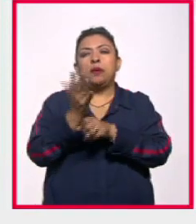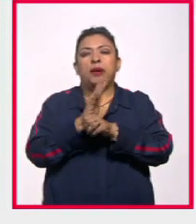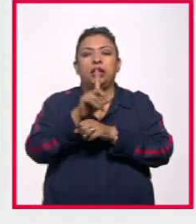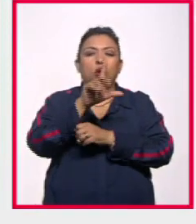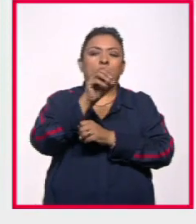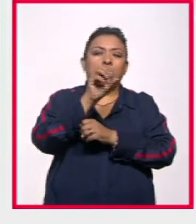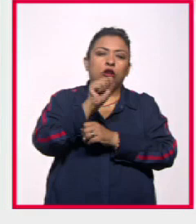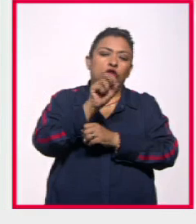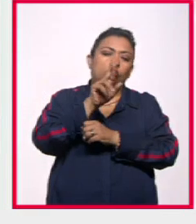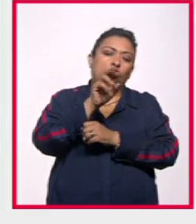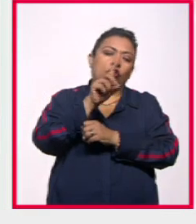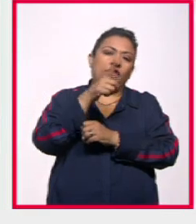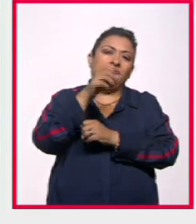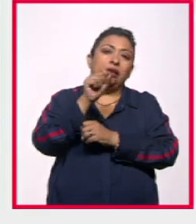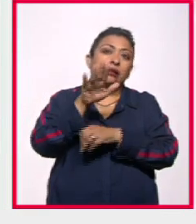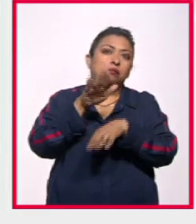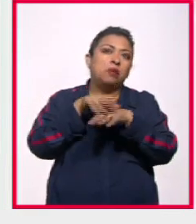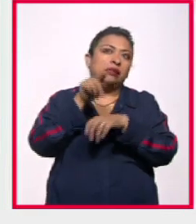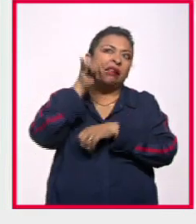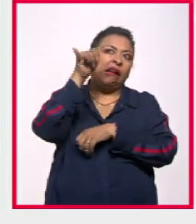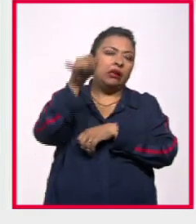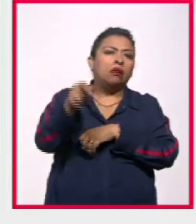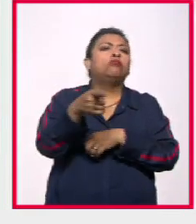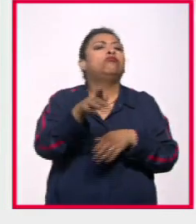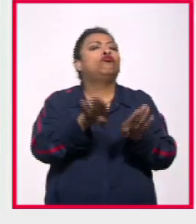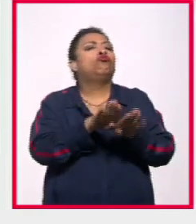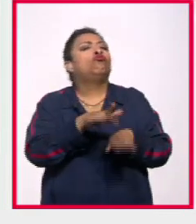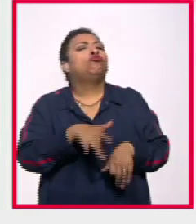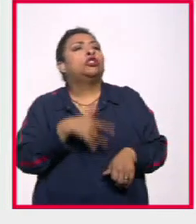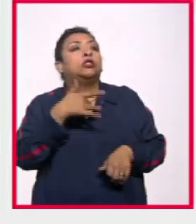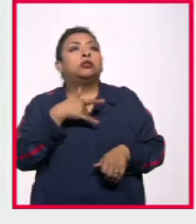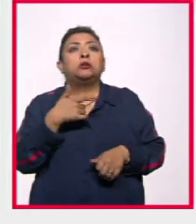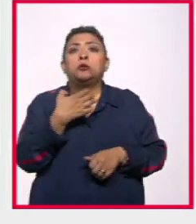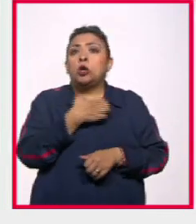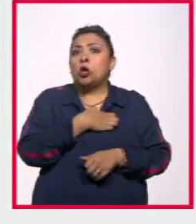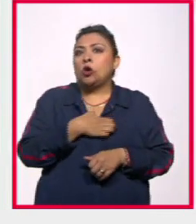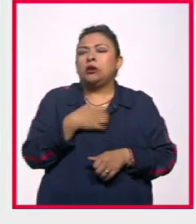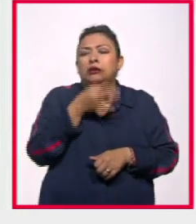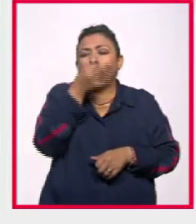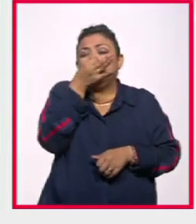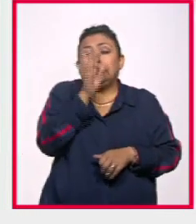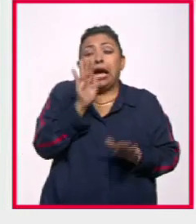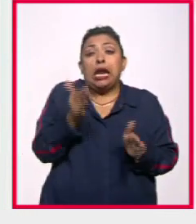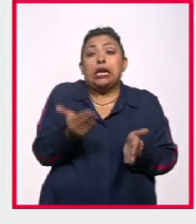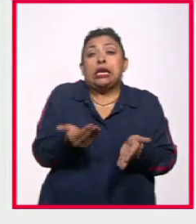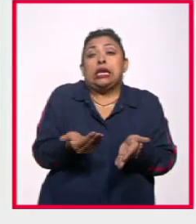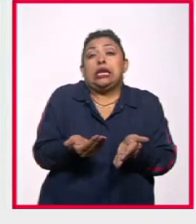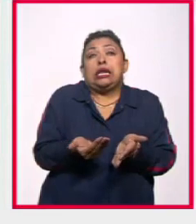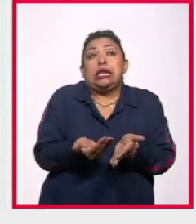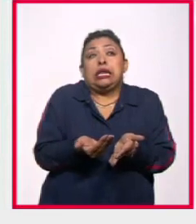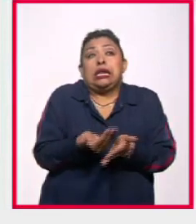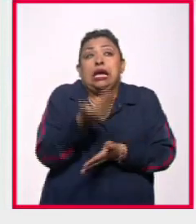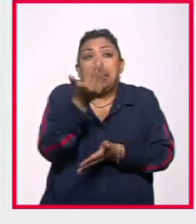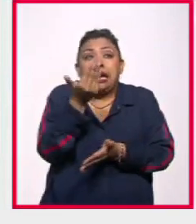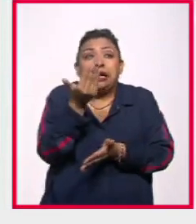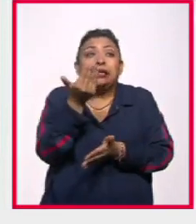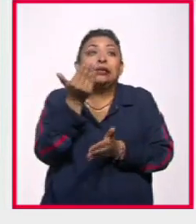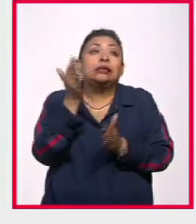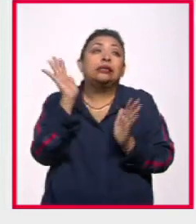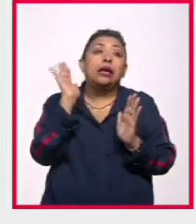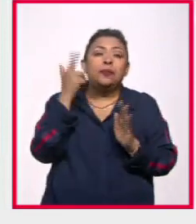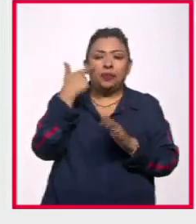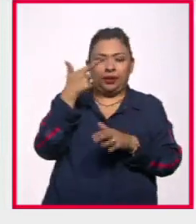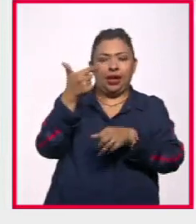Rodríguez y El Más Allá. ¿Cómo te encuentras? Bien, contento, a punto de dar a luz. Hablaban antes de un abuelo de otro planeta y